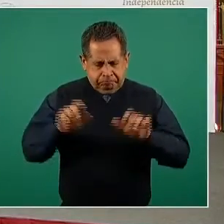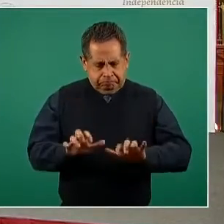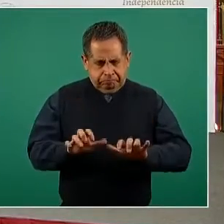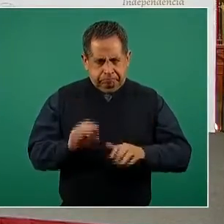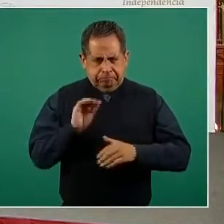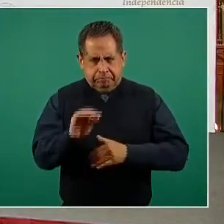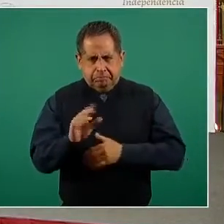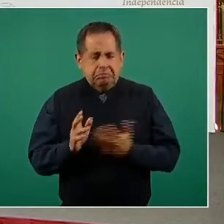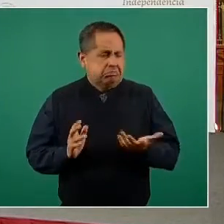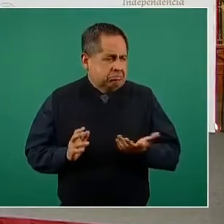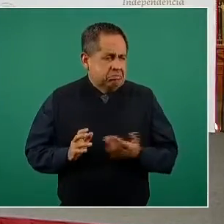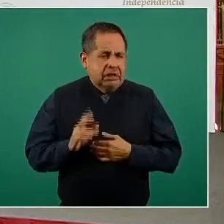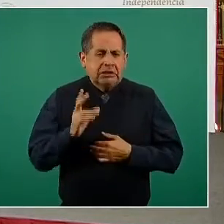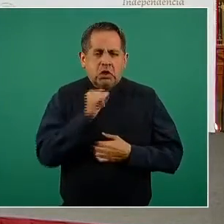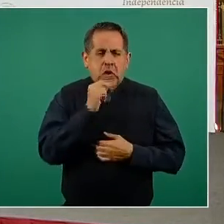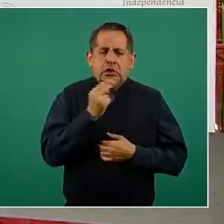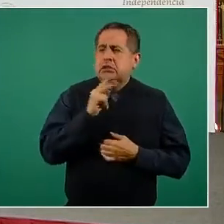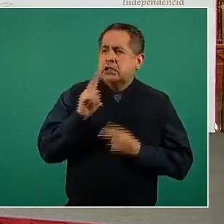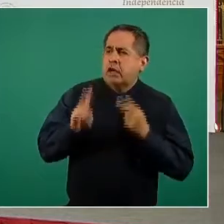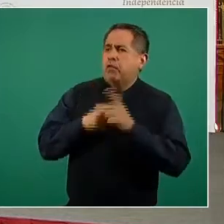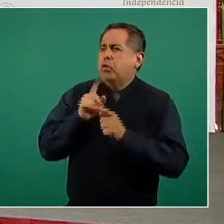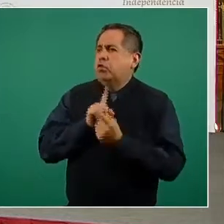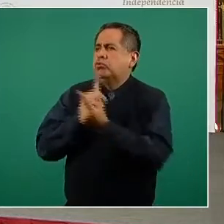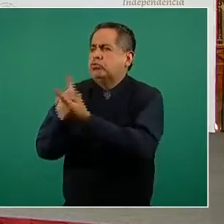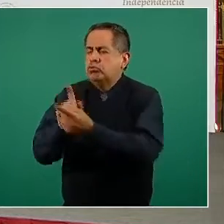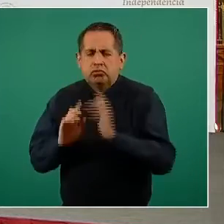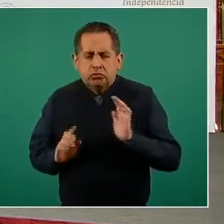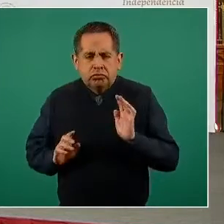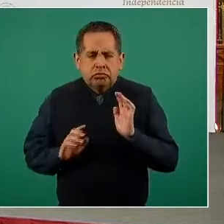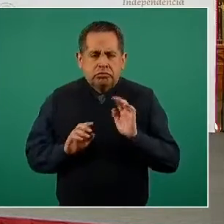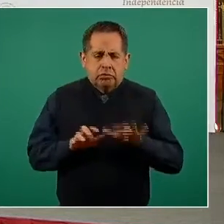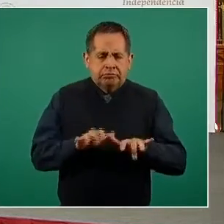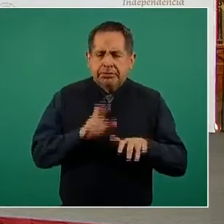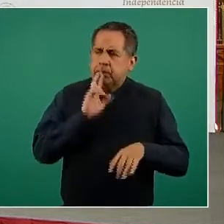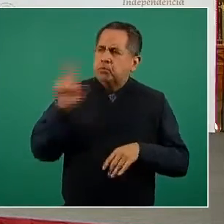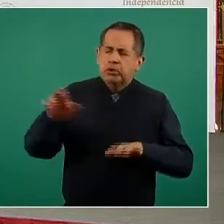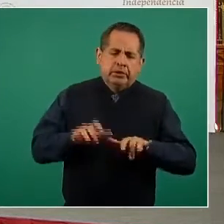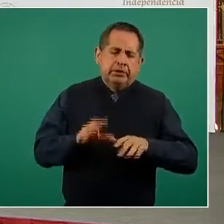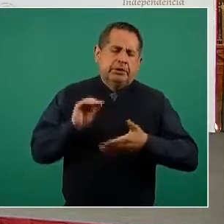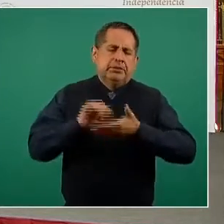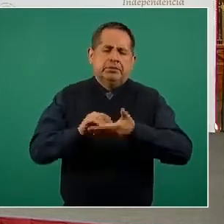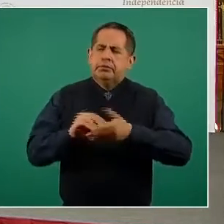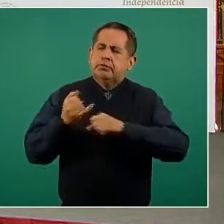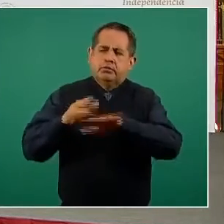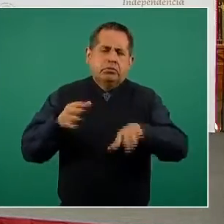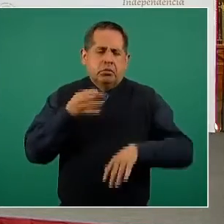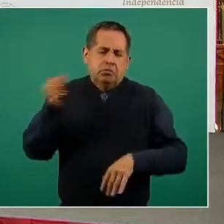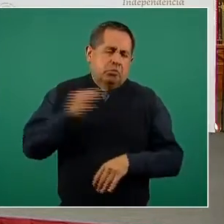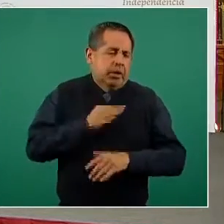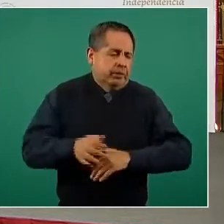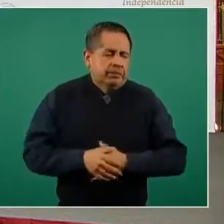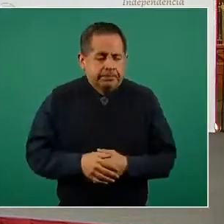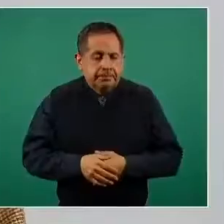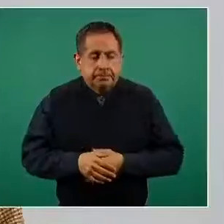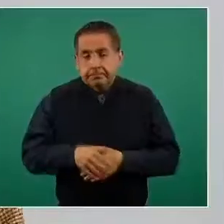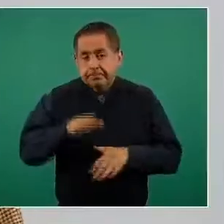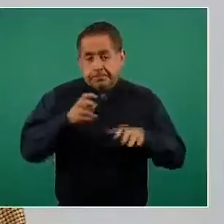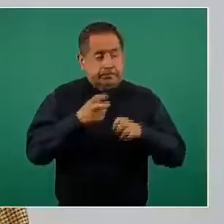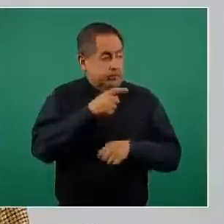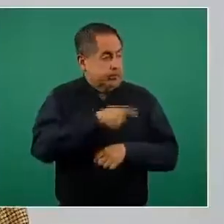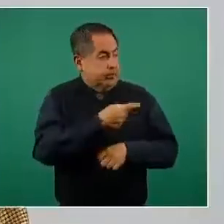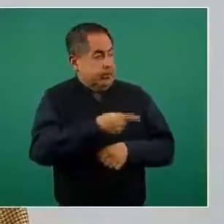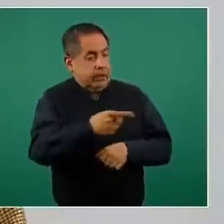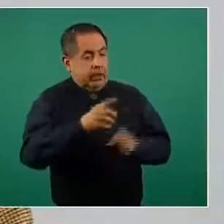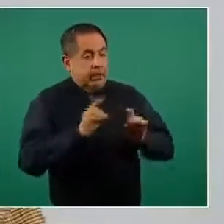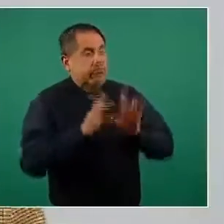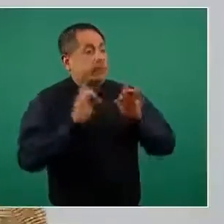que no es necesario tal vez acudir a los centros de salud y va a haber ese tipo de reportes también informales. Entonces, estos eventos que se están reportando